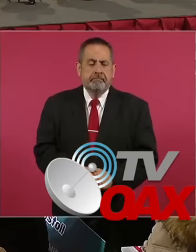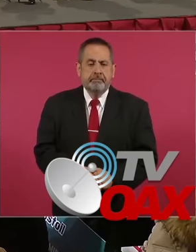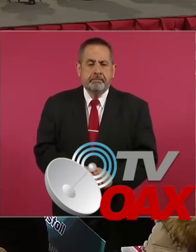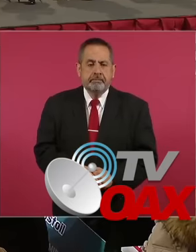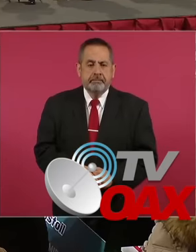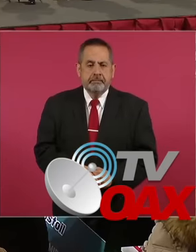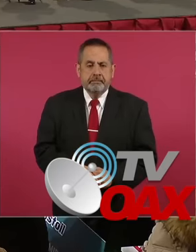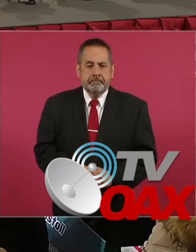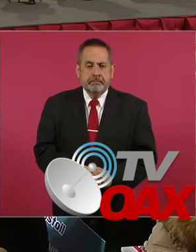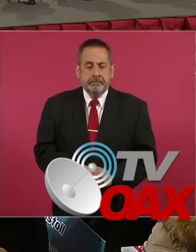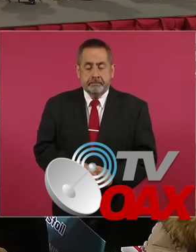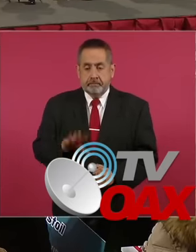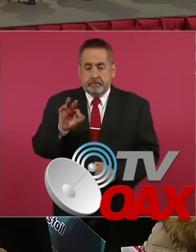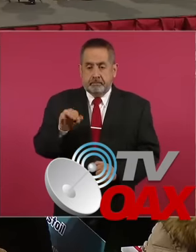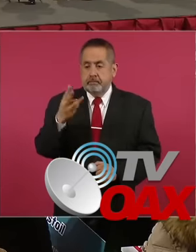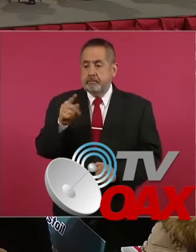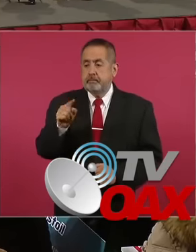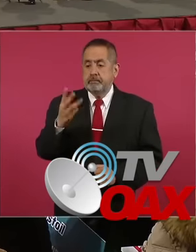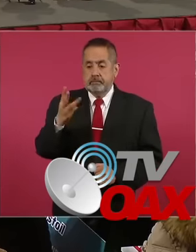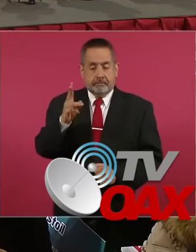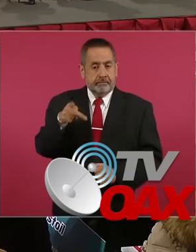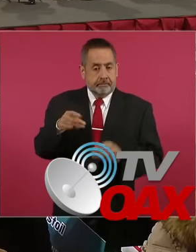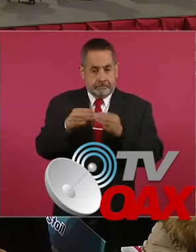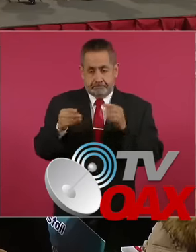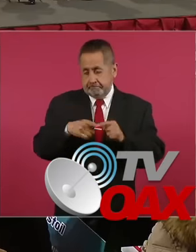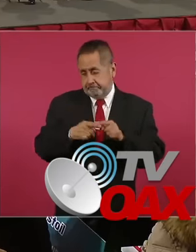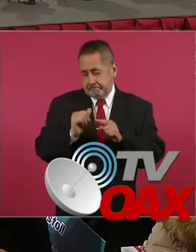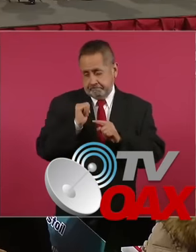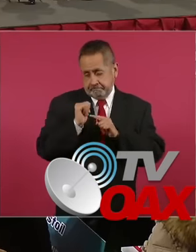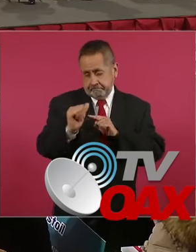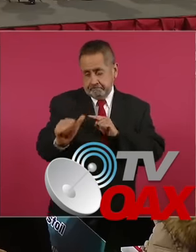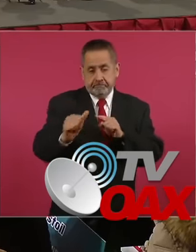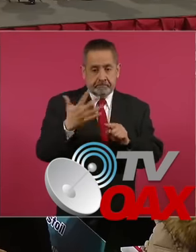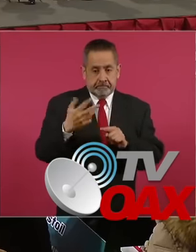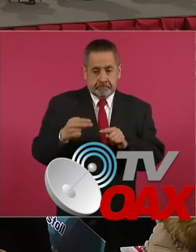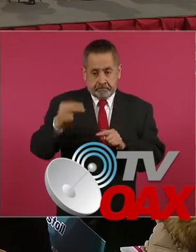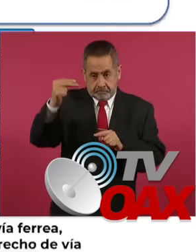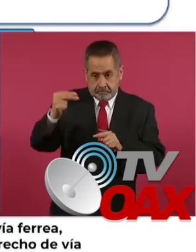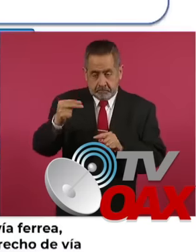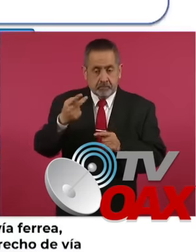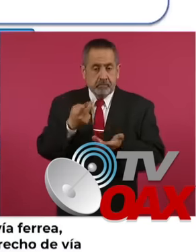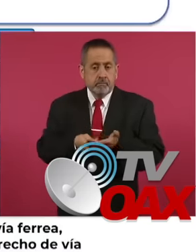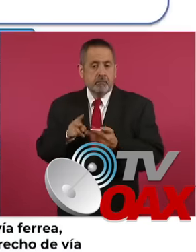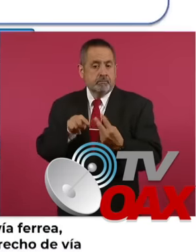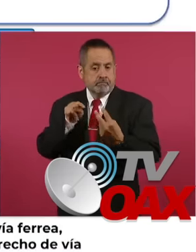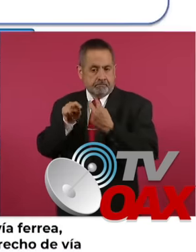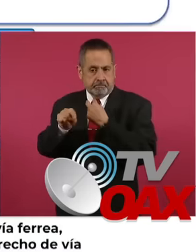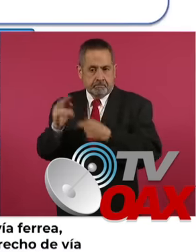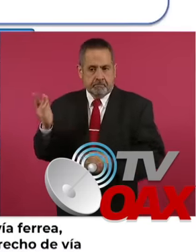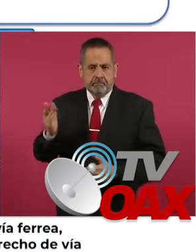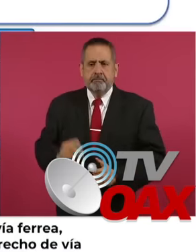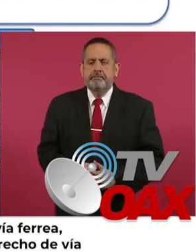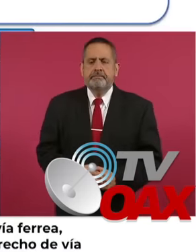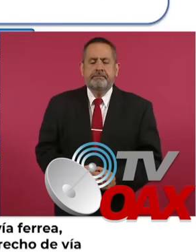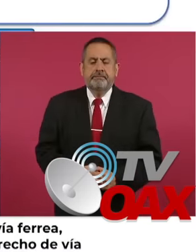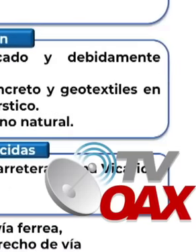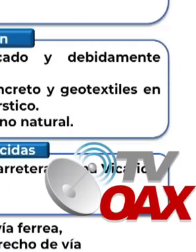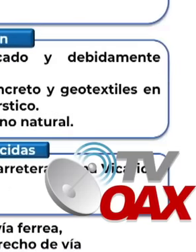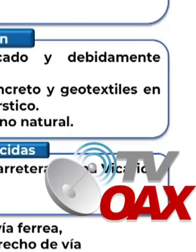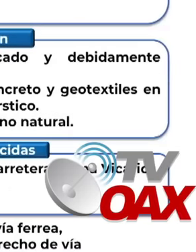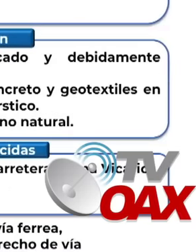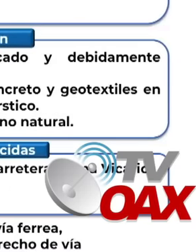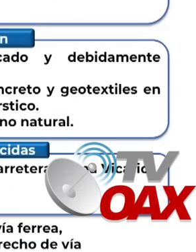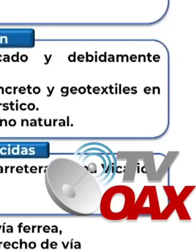Por lo que se refiere a los 43.3 kilómetros de trayectoria del tramo 5 Norte, se trata de una doble vía electrificada desplantada